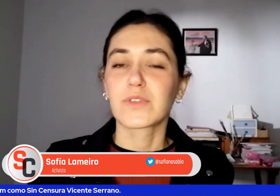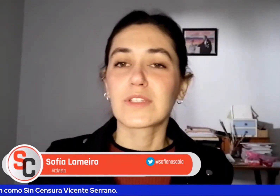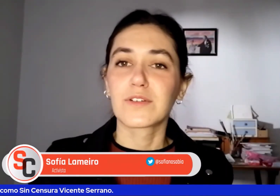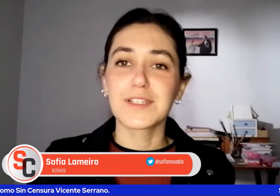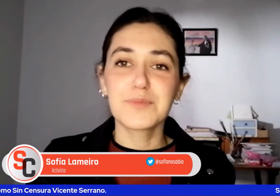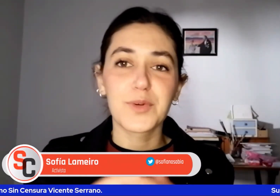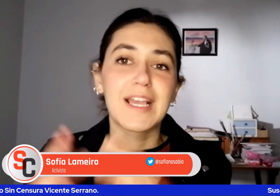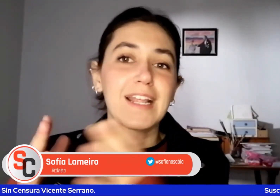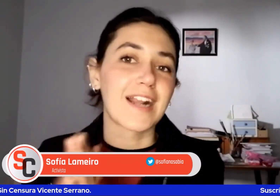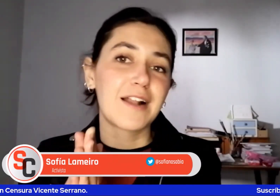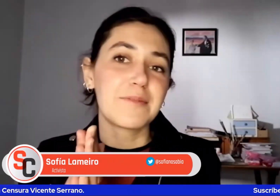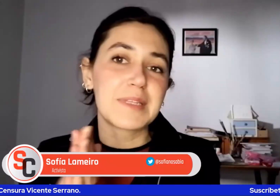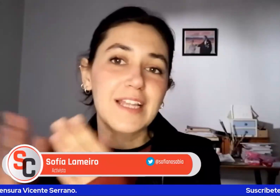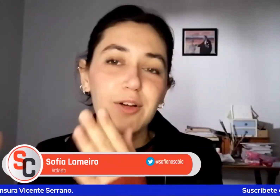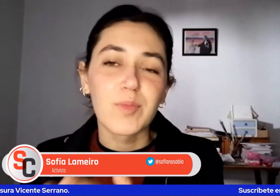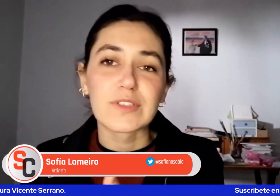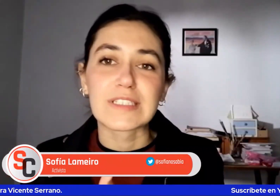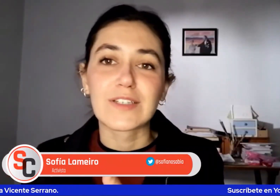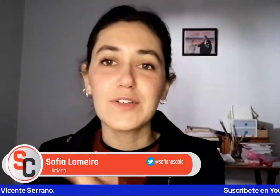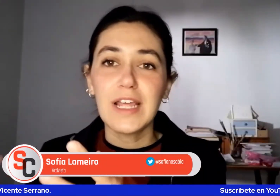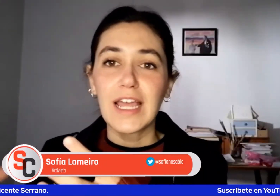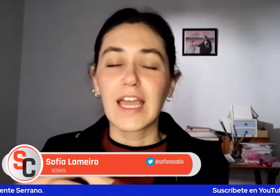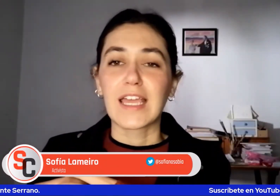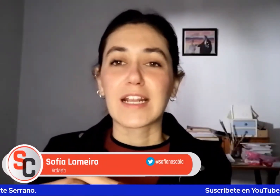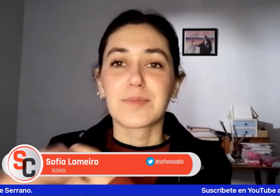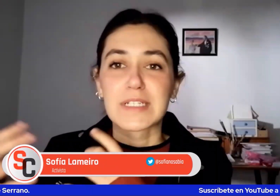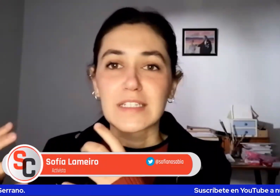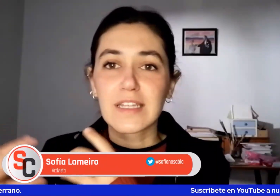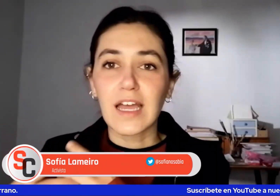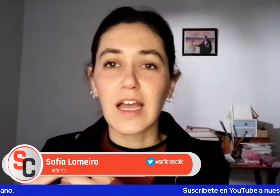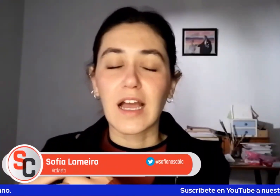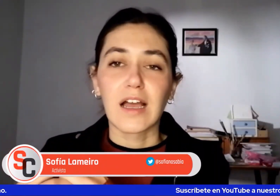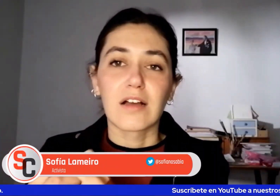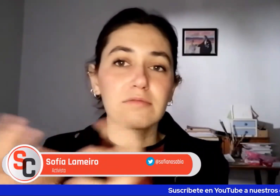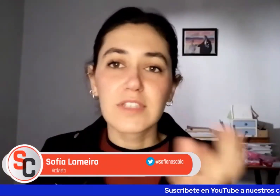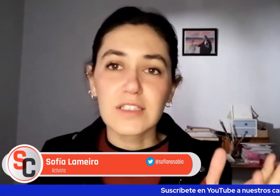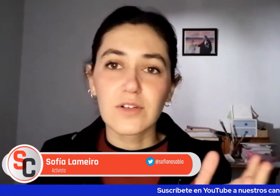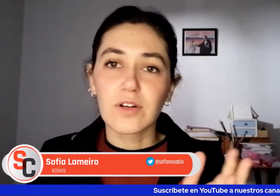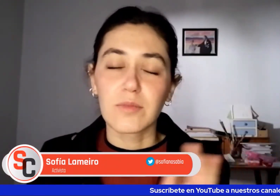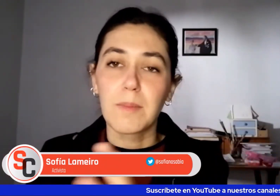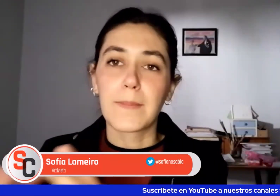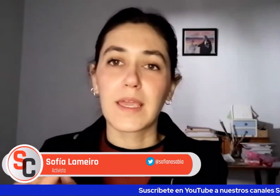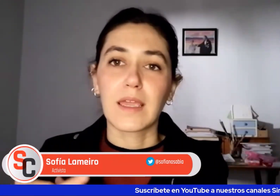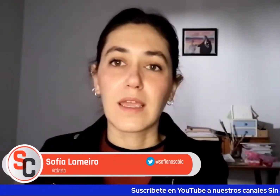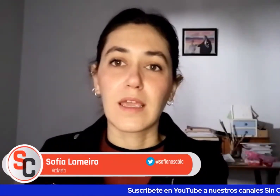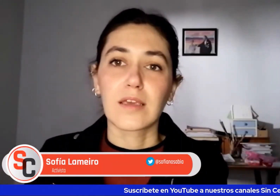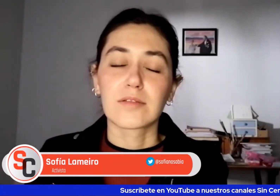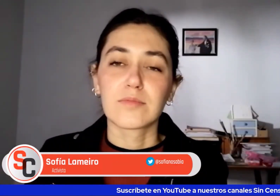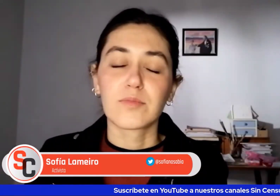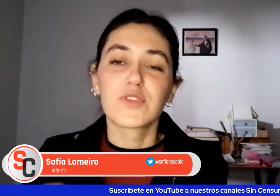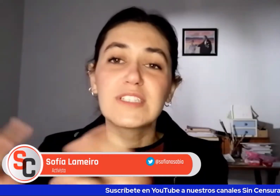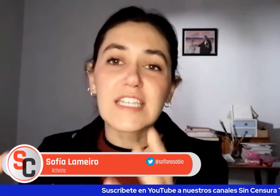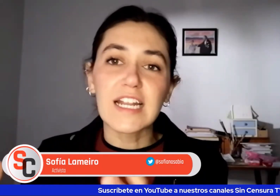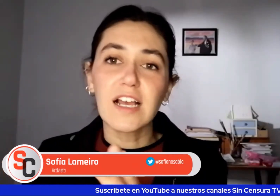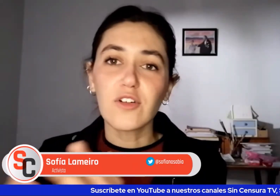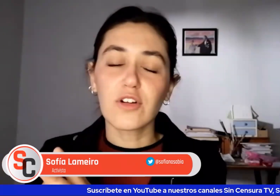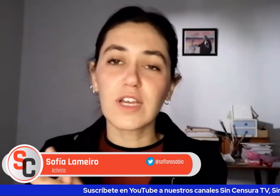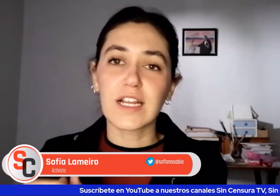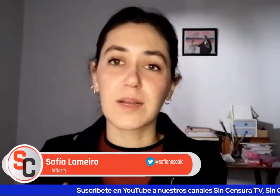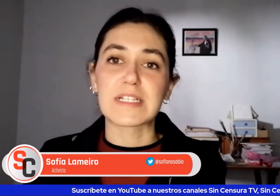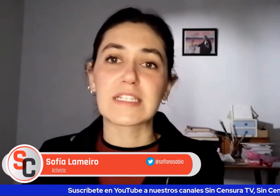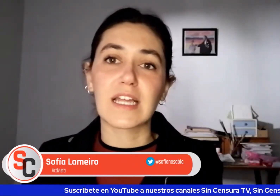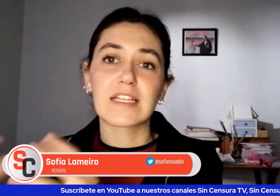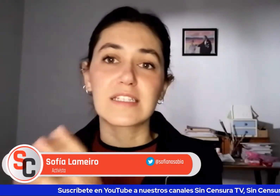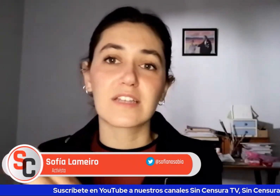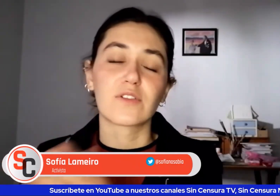estos opositores, porque realmente la oposición representa a un sector pues ni siquiera que yo creo